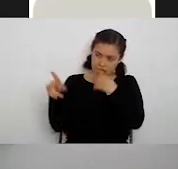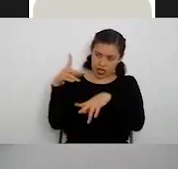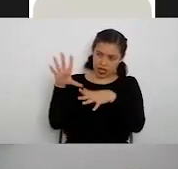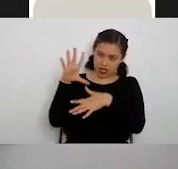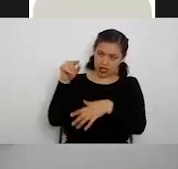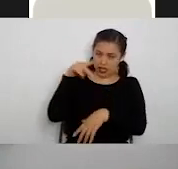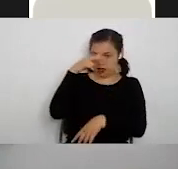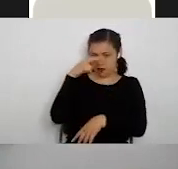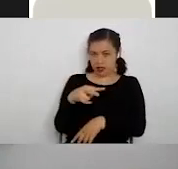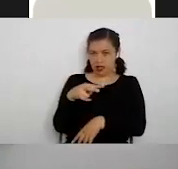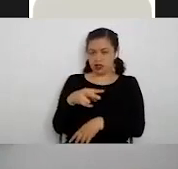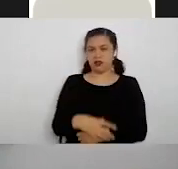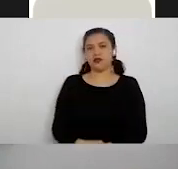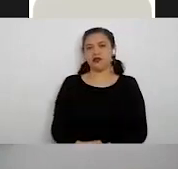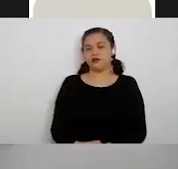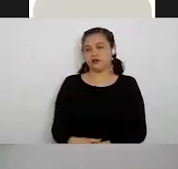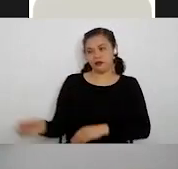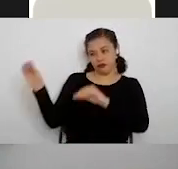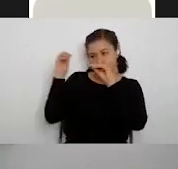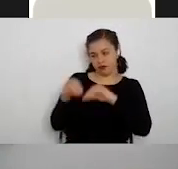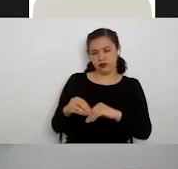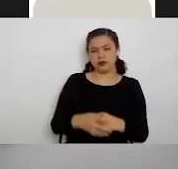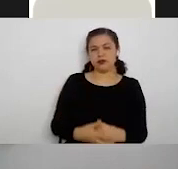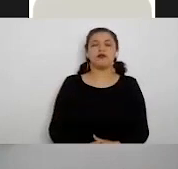México. Entonces, es decir, bueno,